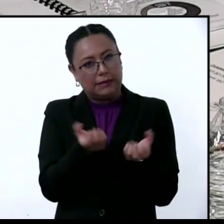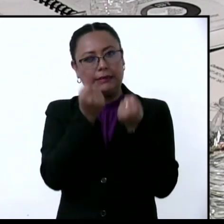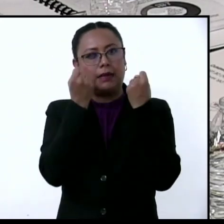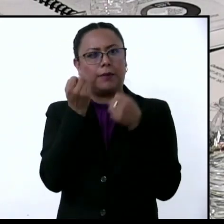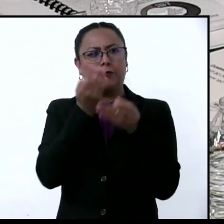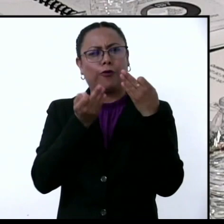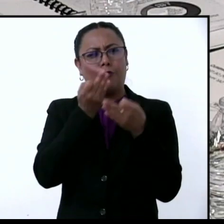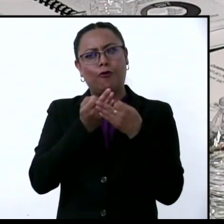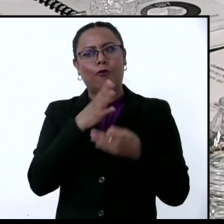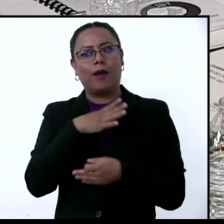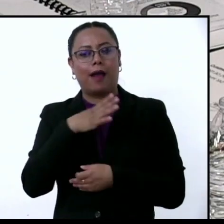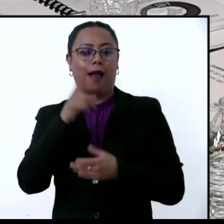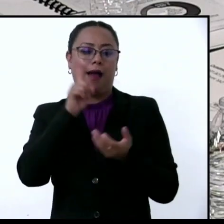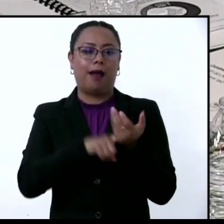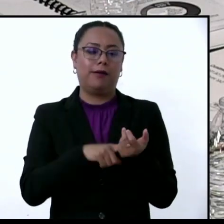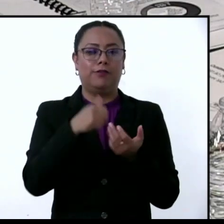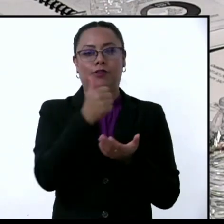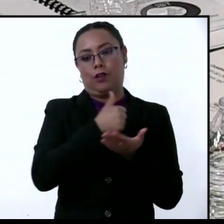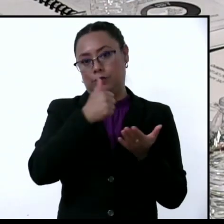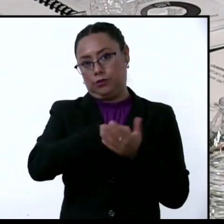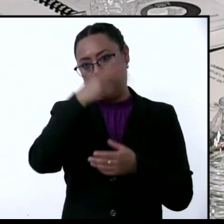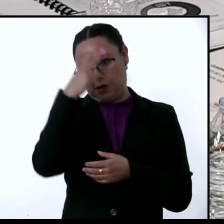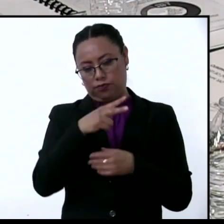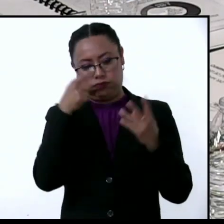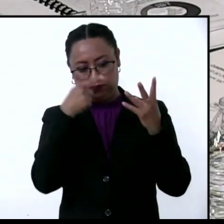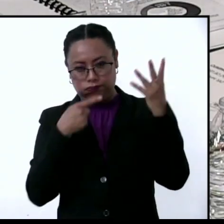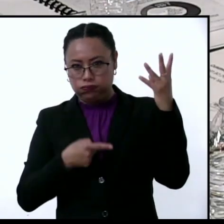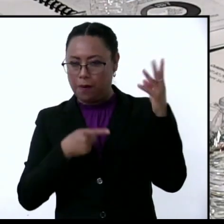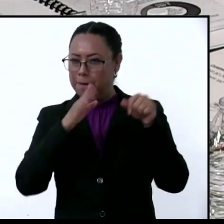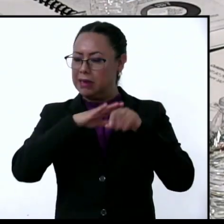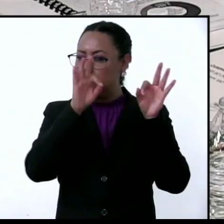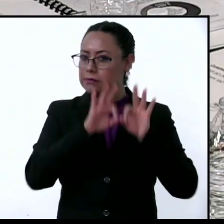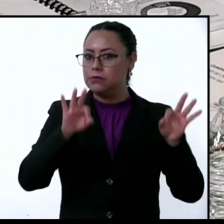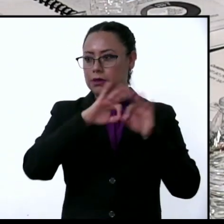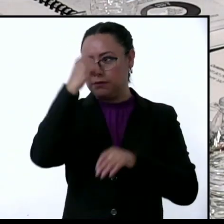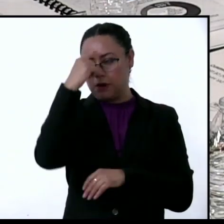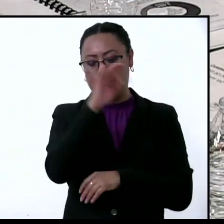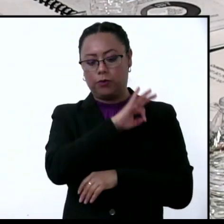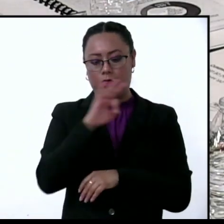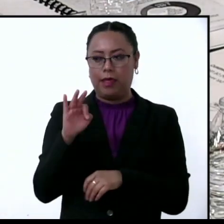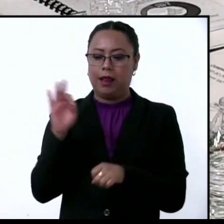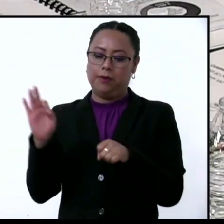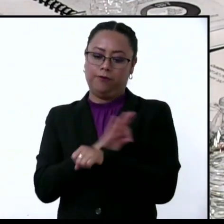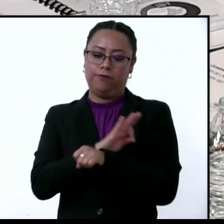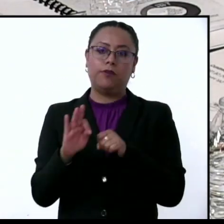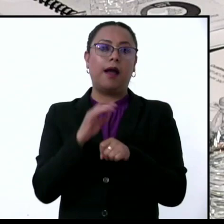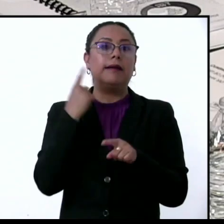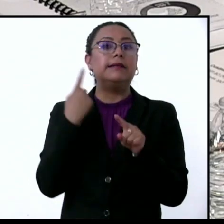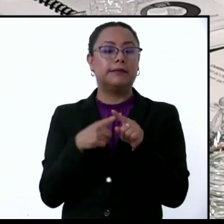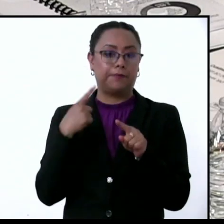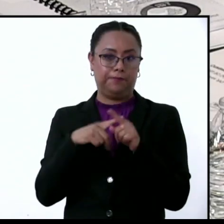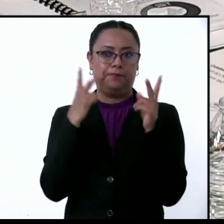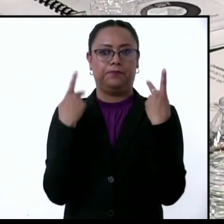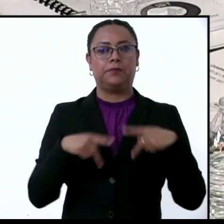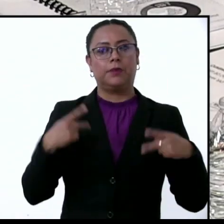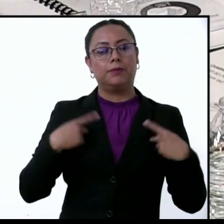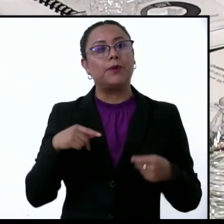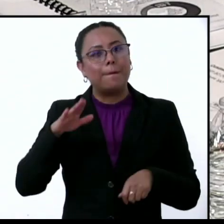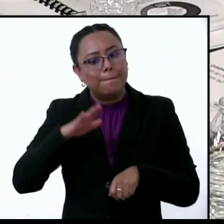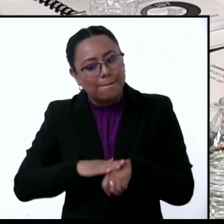productivo de la capital ha estado acompañado de acciones clave para favorecer a las personas